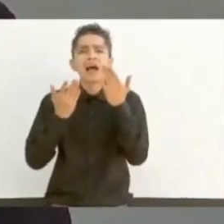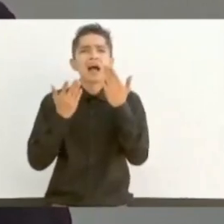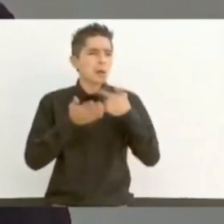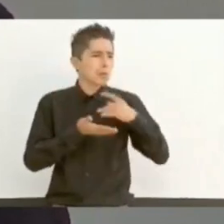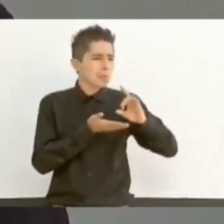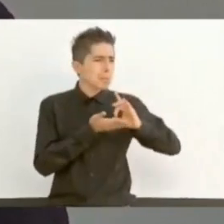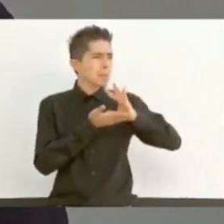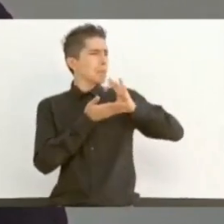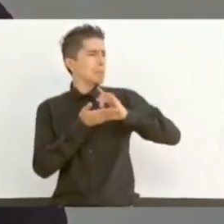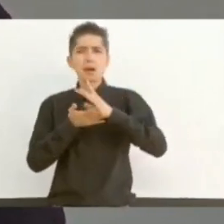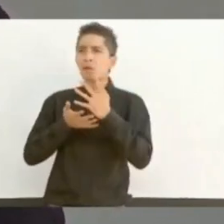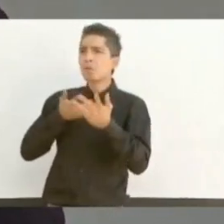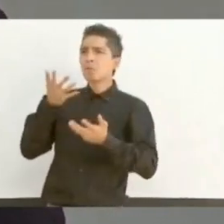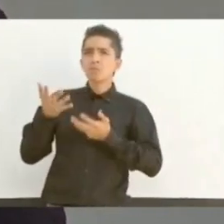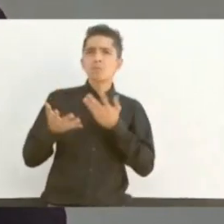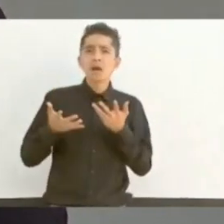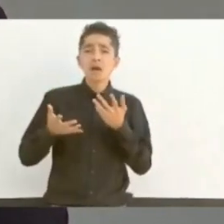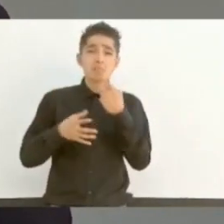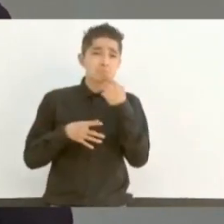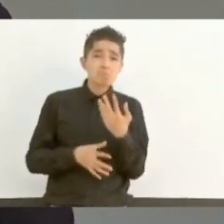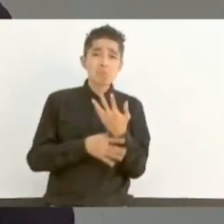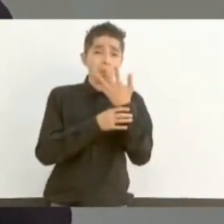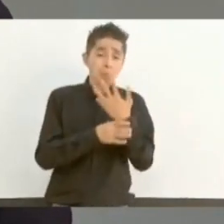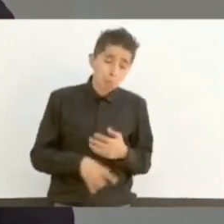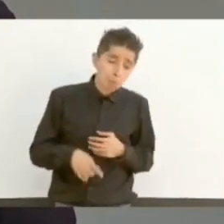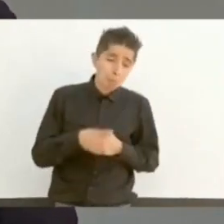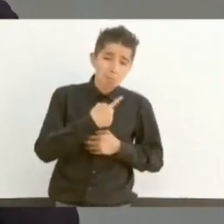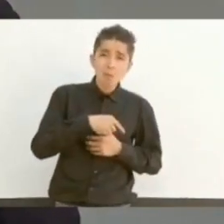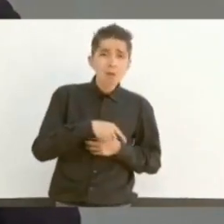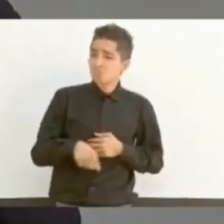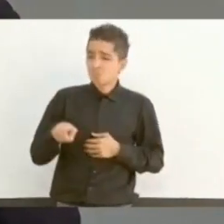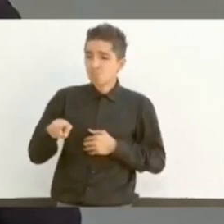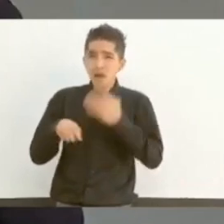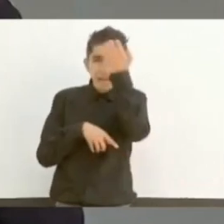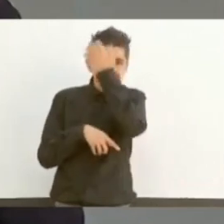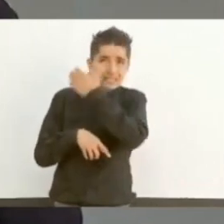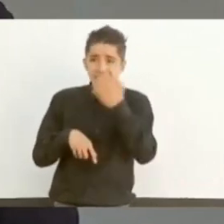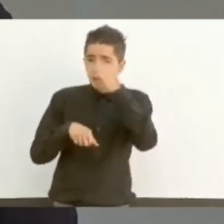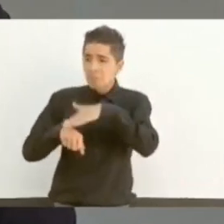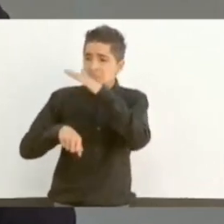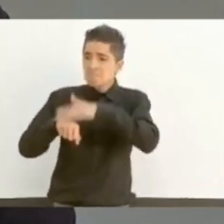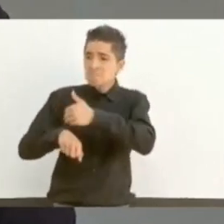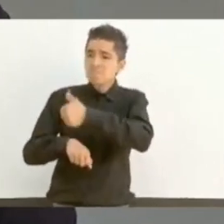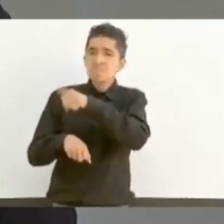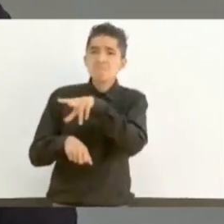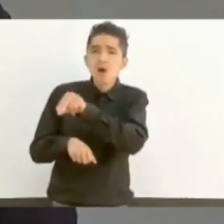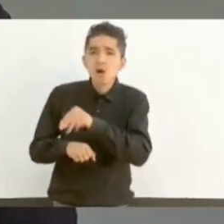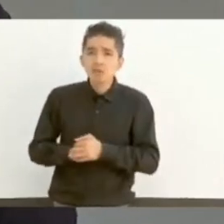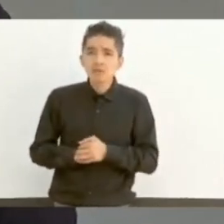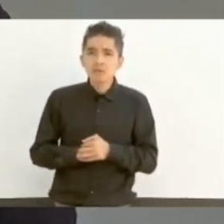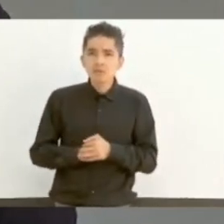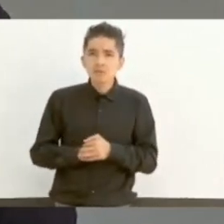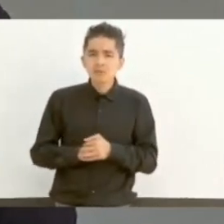rechazaba con el pretexto de que no pasaban el examen de admisión